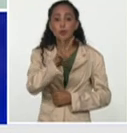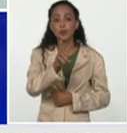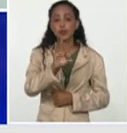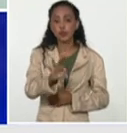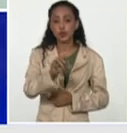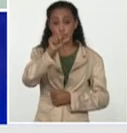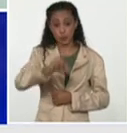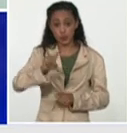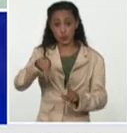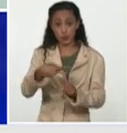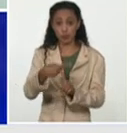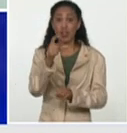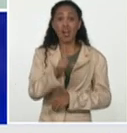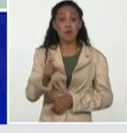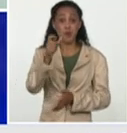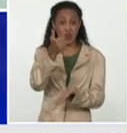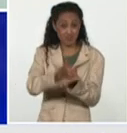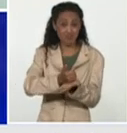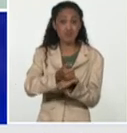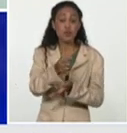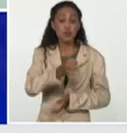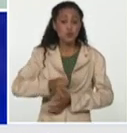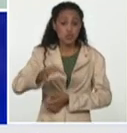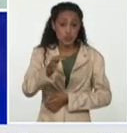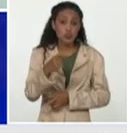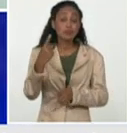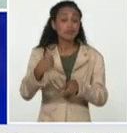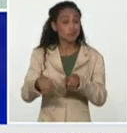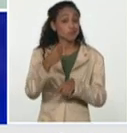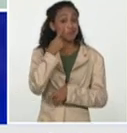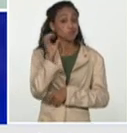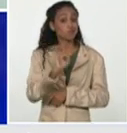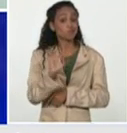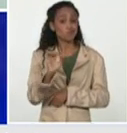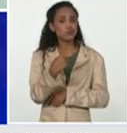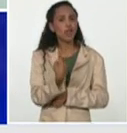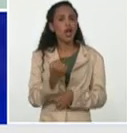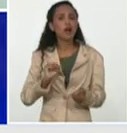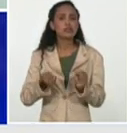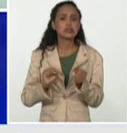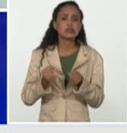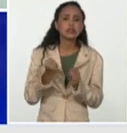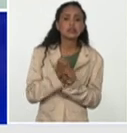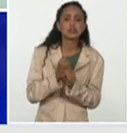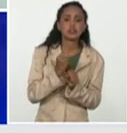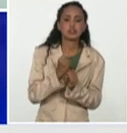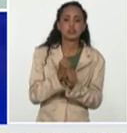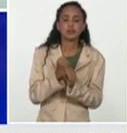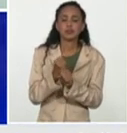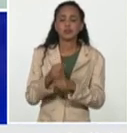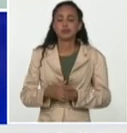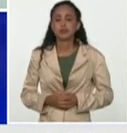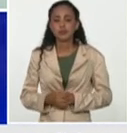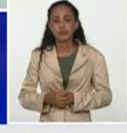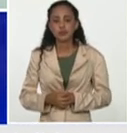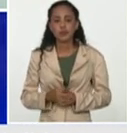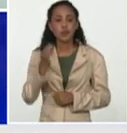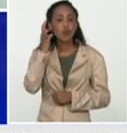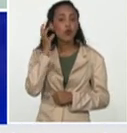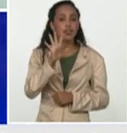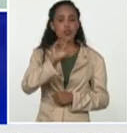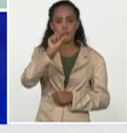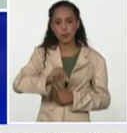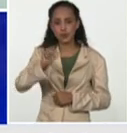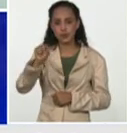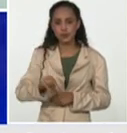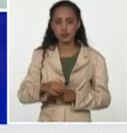casos, pues todavía sigue trabajando para controlar. Florida con 5 y Maguayú